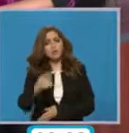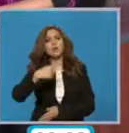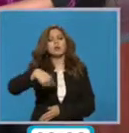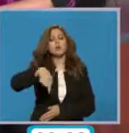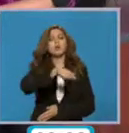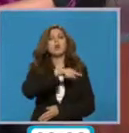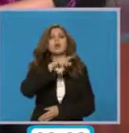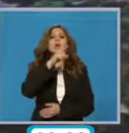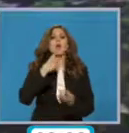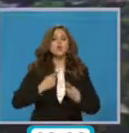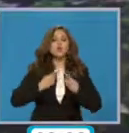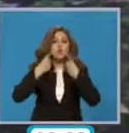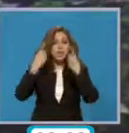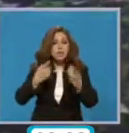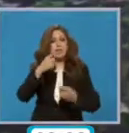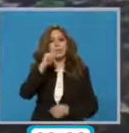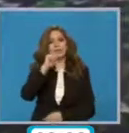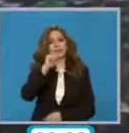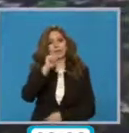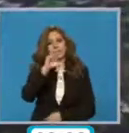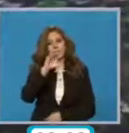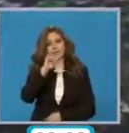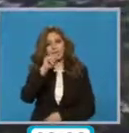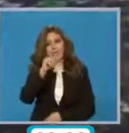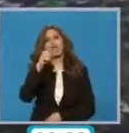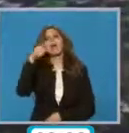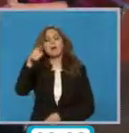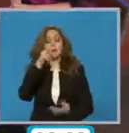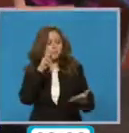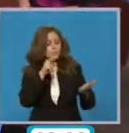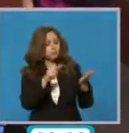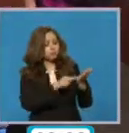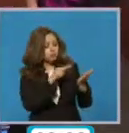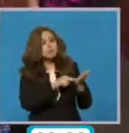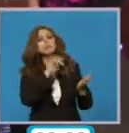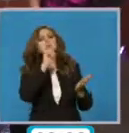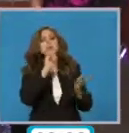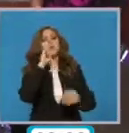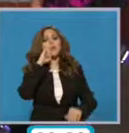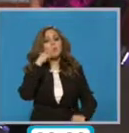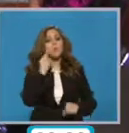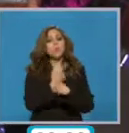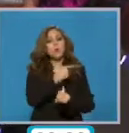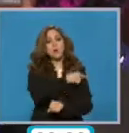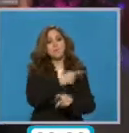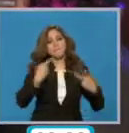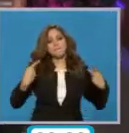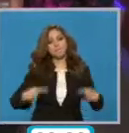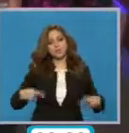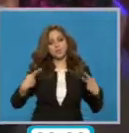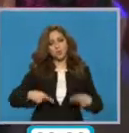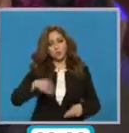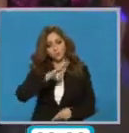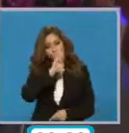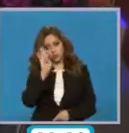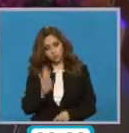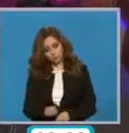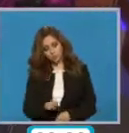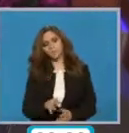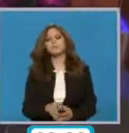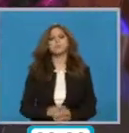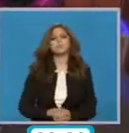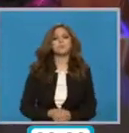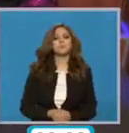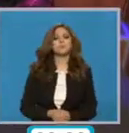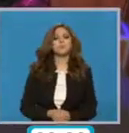es tácita, va a ratificar la voluntad de la persona fallecida. Ahora, ¿esta donación